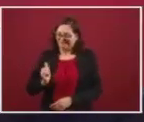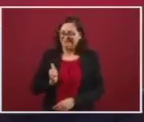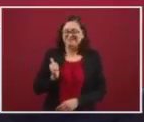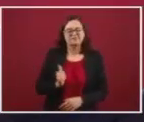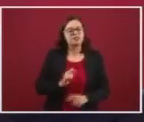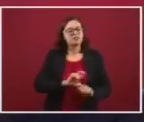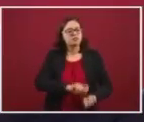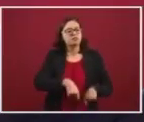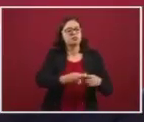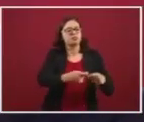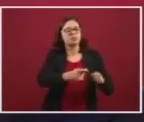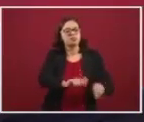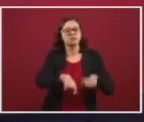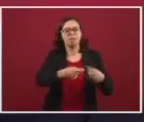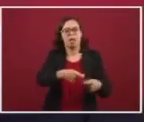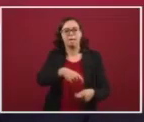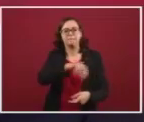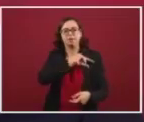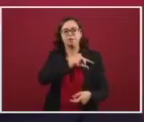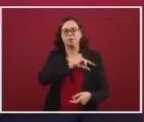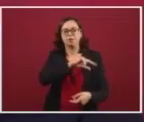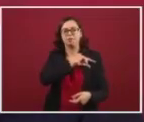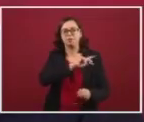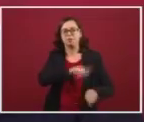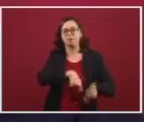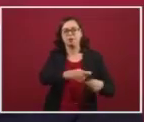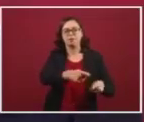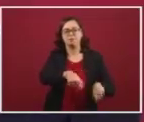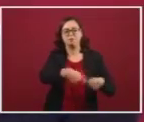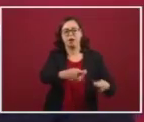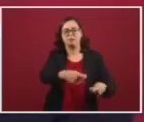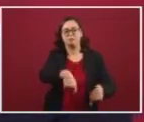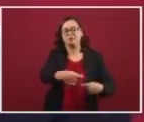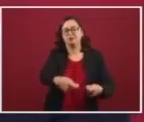yo le pregunto a los técnicos, y hay unos